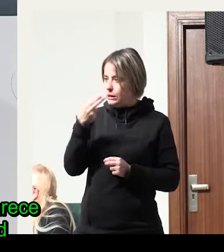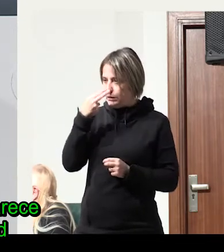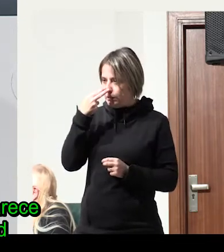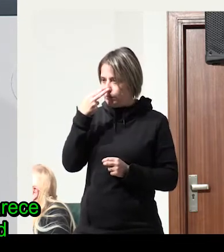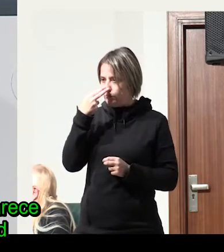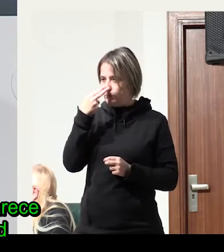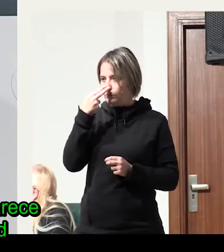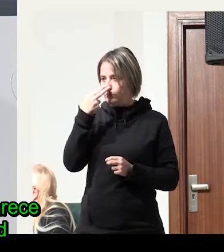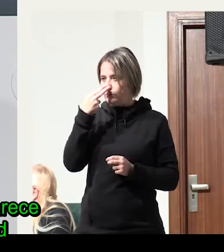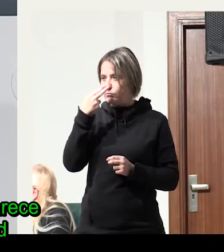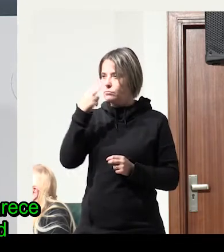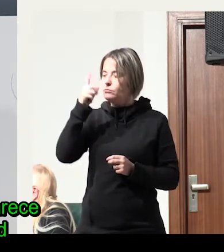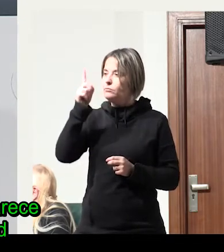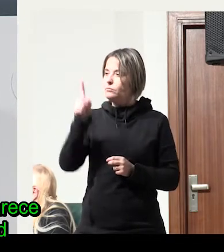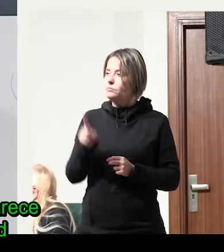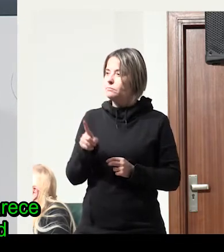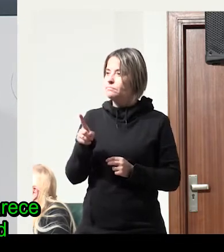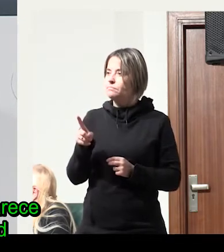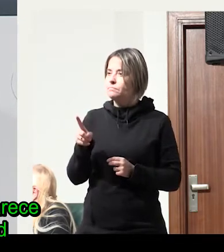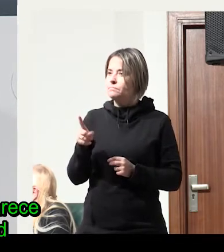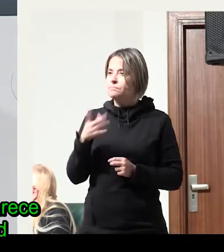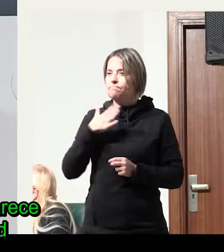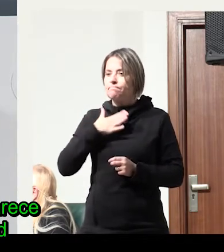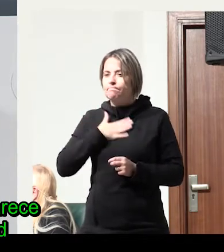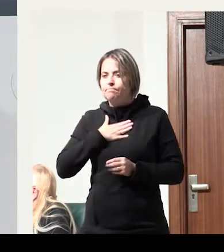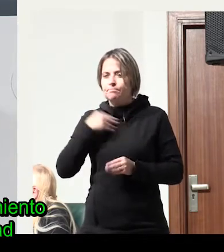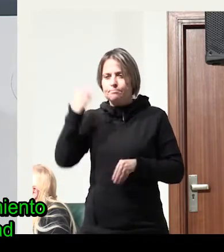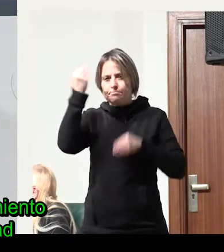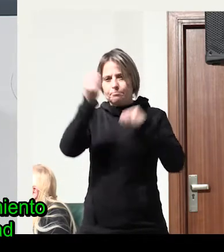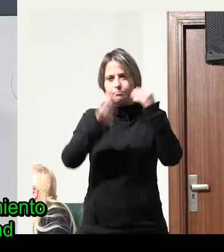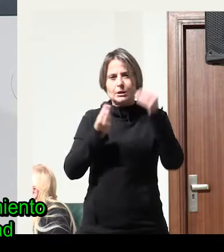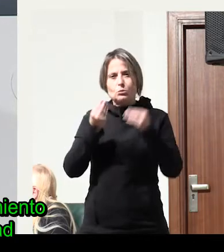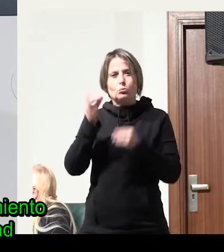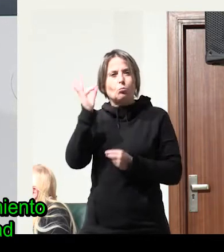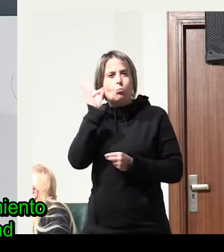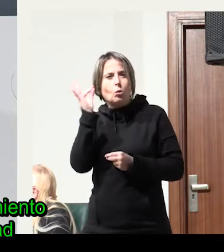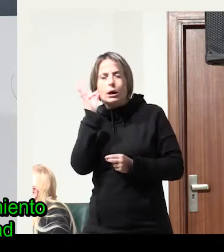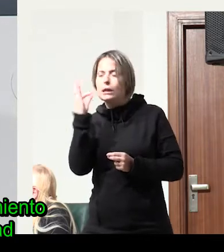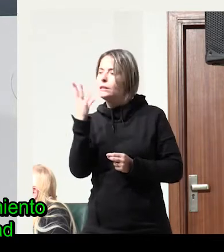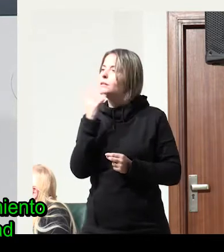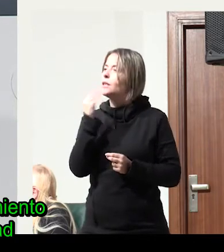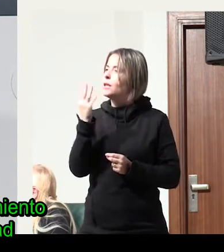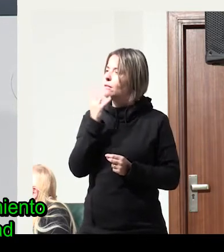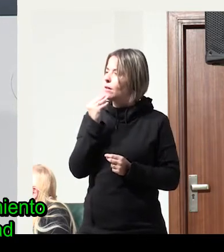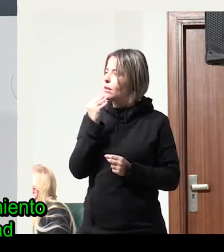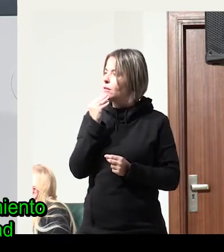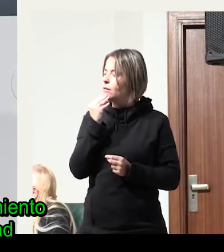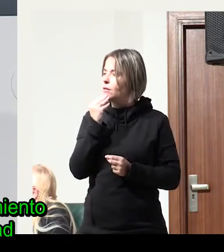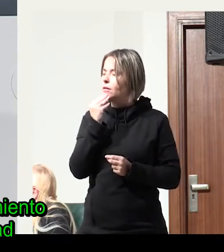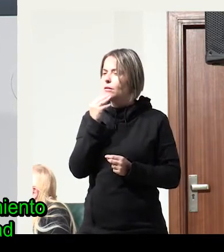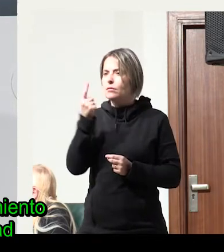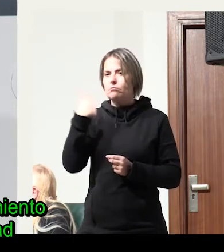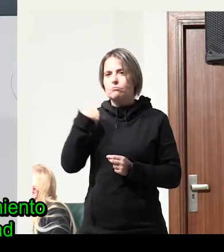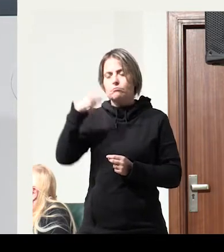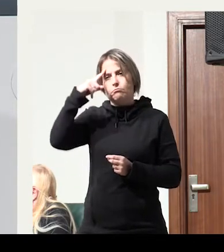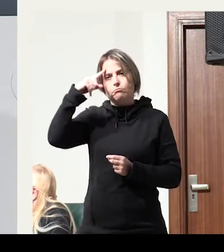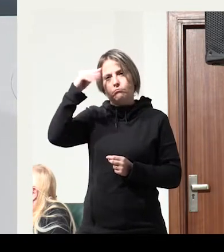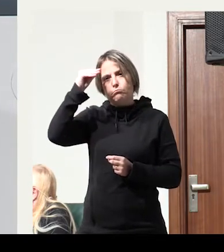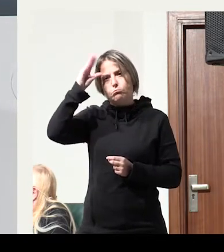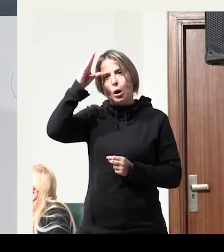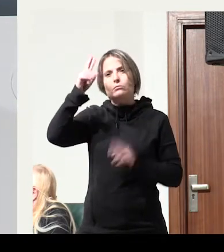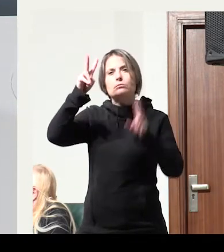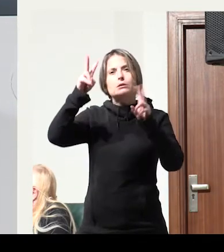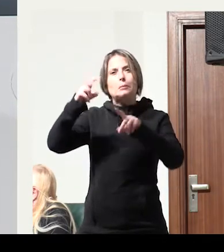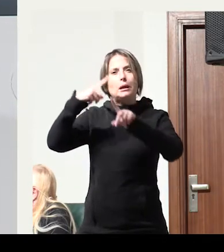también porque me parece que las mujeres de una edad también tienen como un conocimiento sobre el tema de la sexualidad